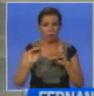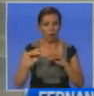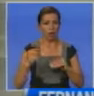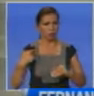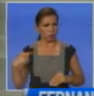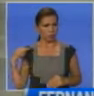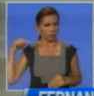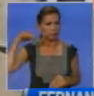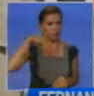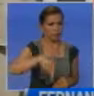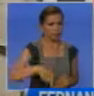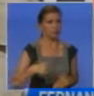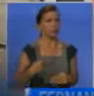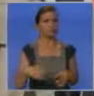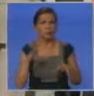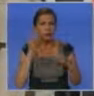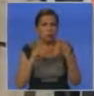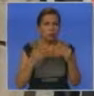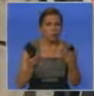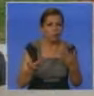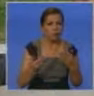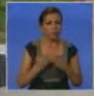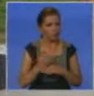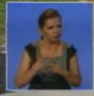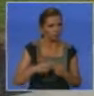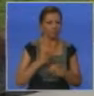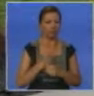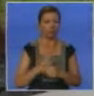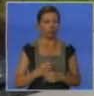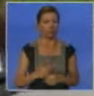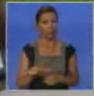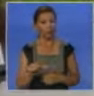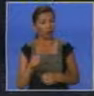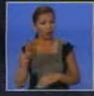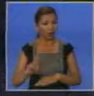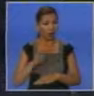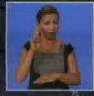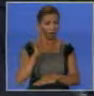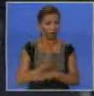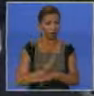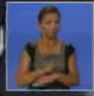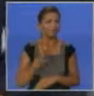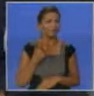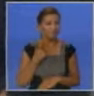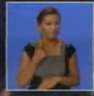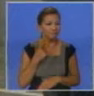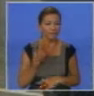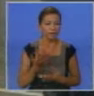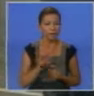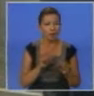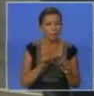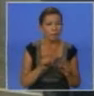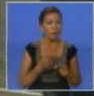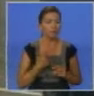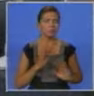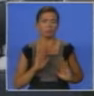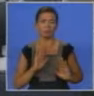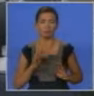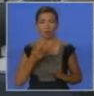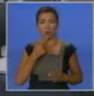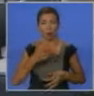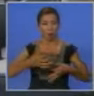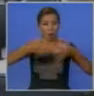nosotros el tiempo apremia. El rector en funciones que perdió la contienda se negó hoy a hablar con la prensa. Se dice que espera los